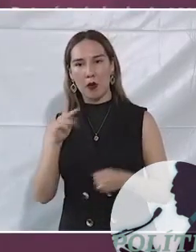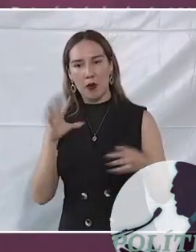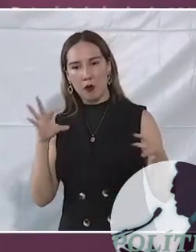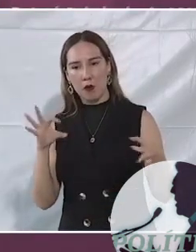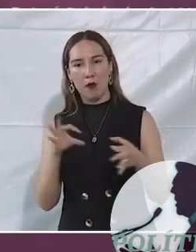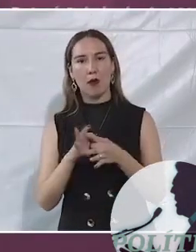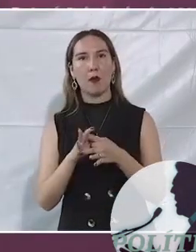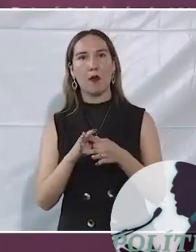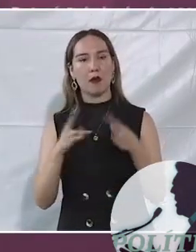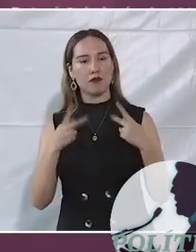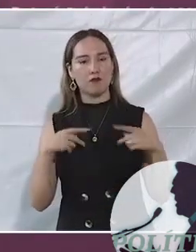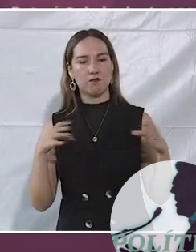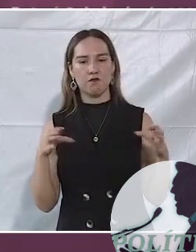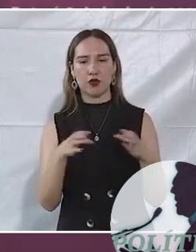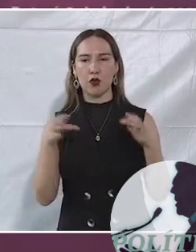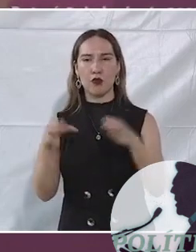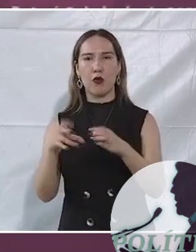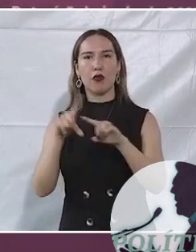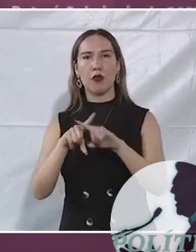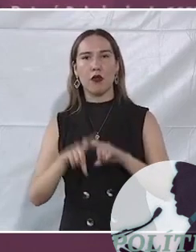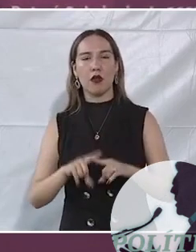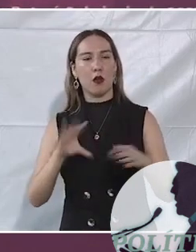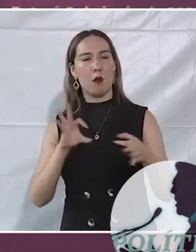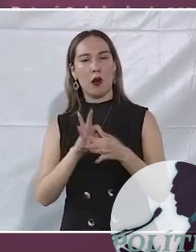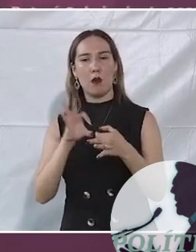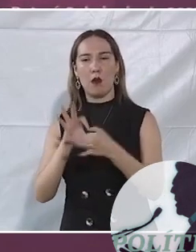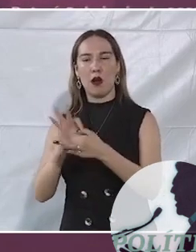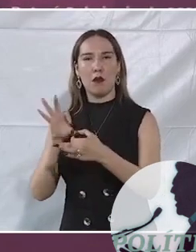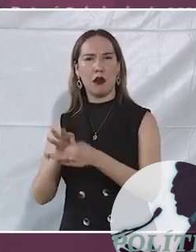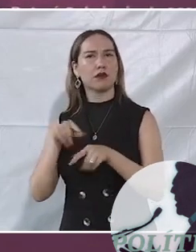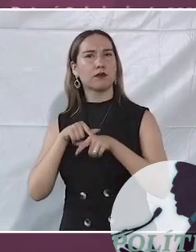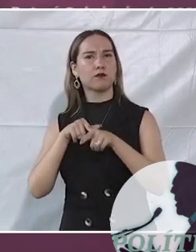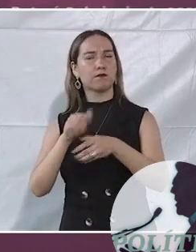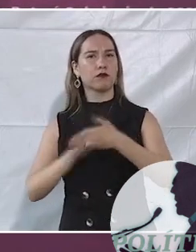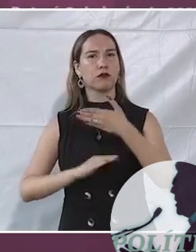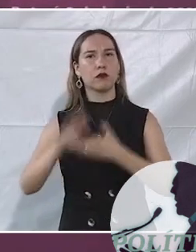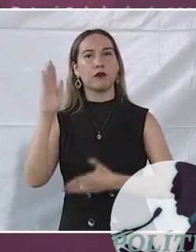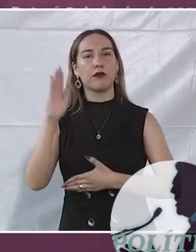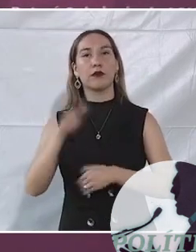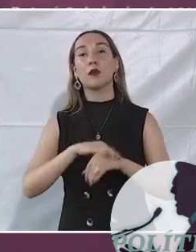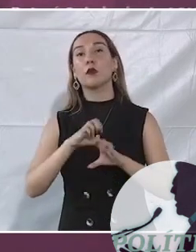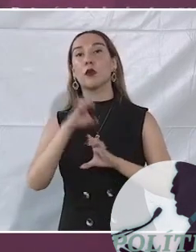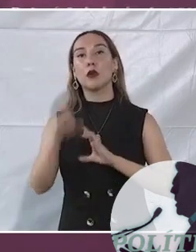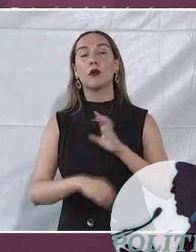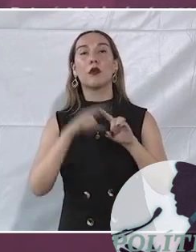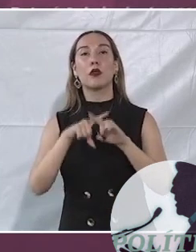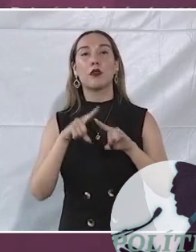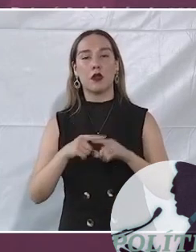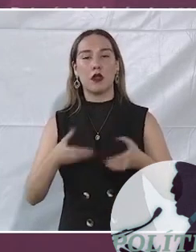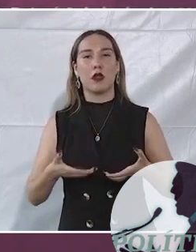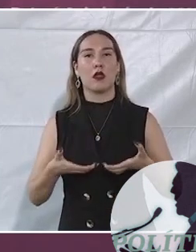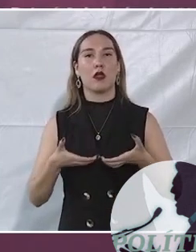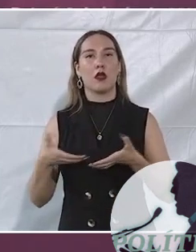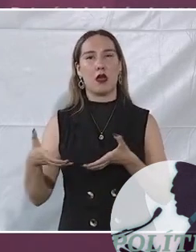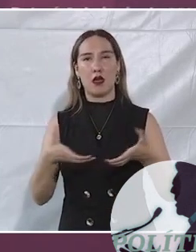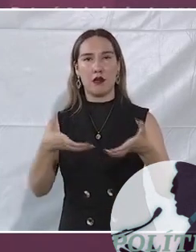seguir haciendo obras como la ampliación de la carretera de Valles hasta